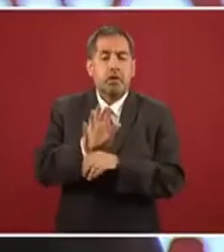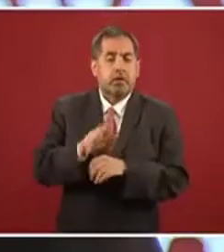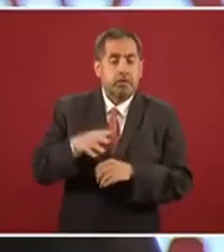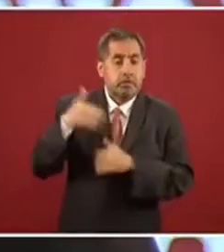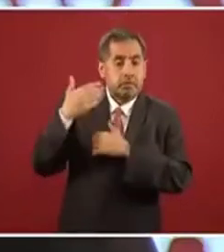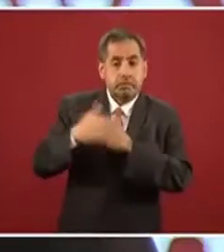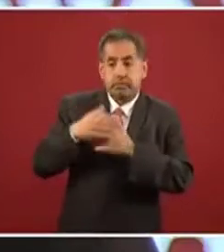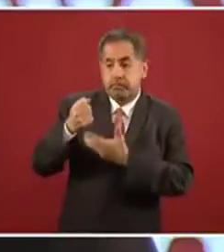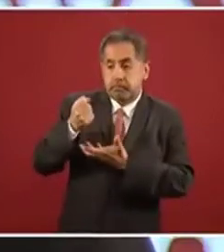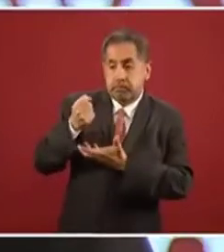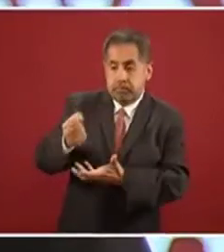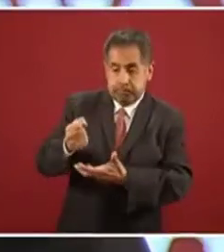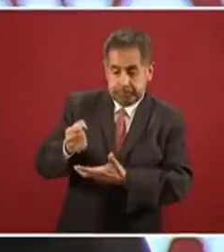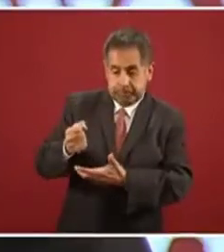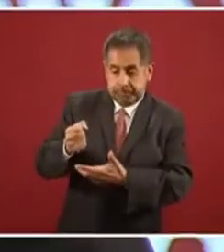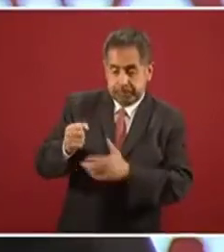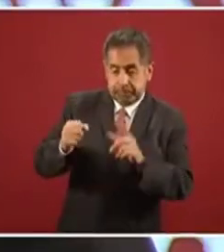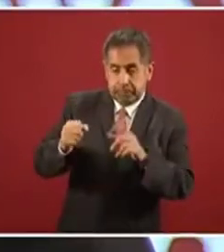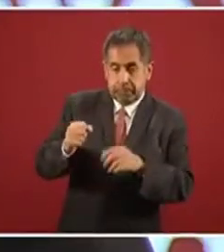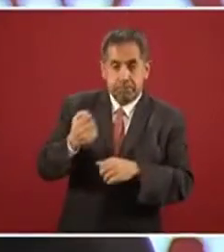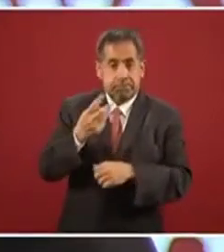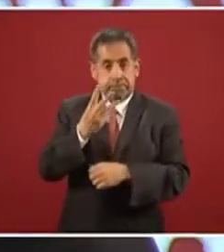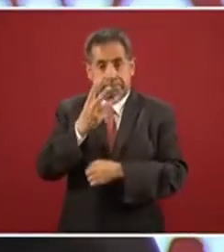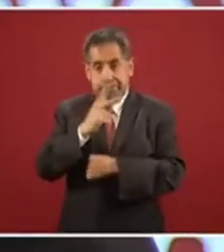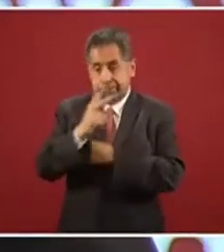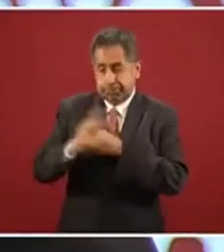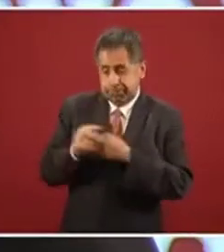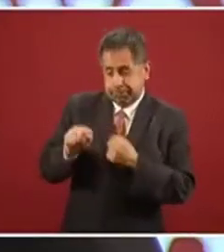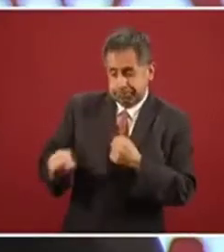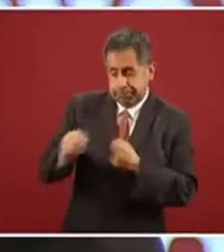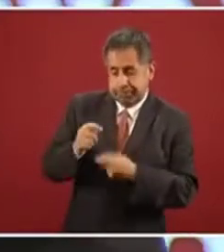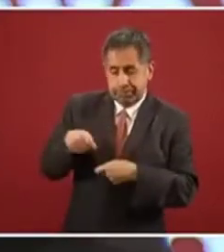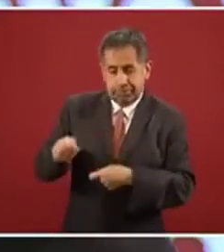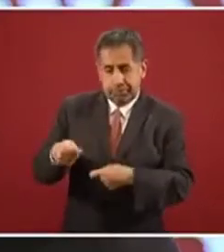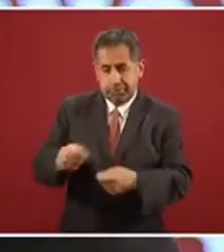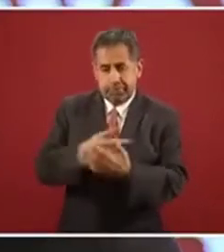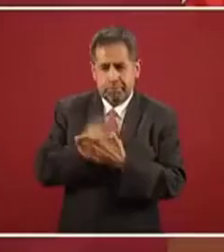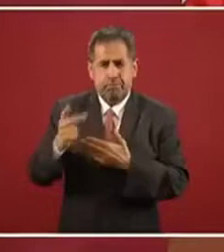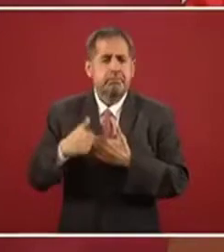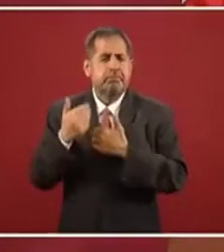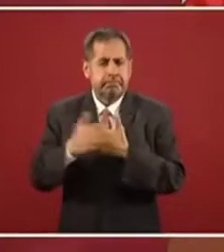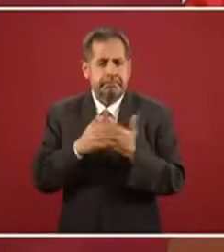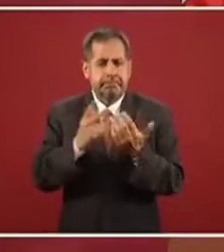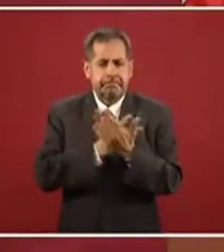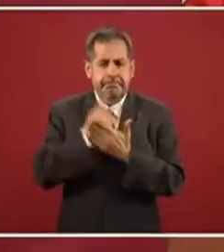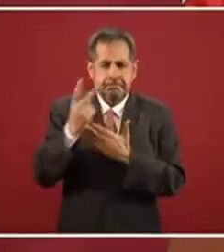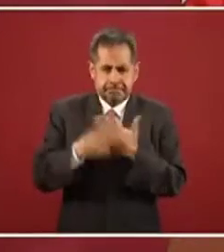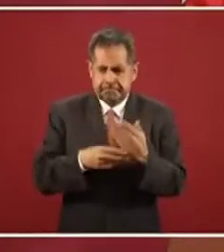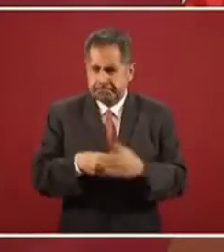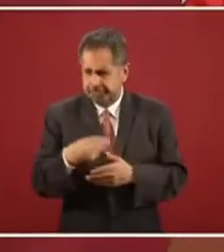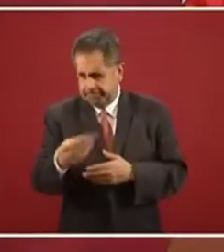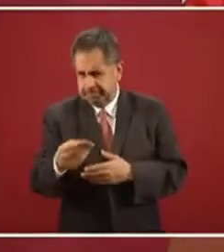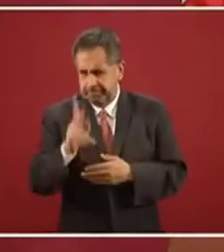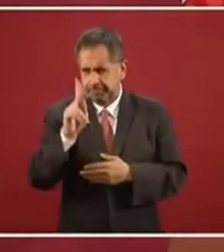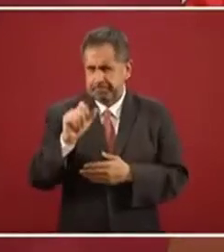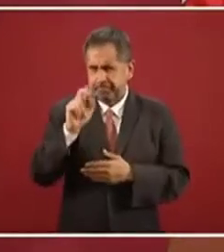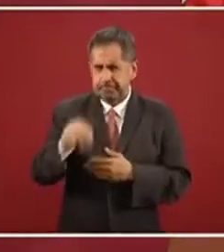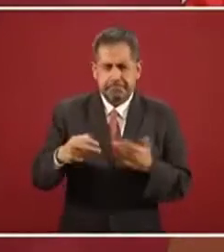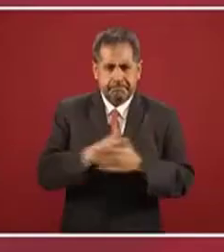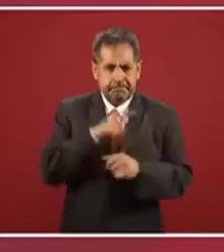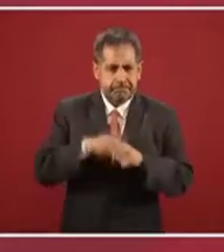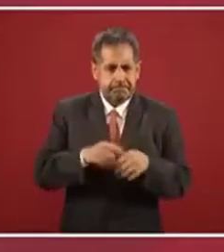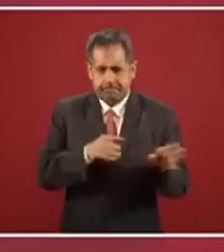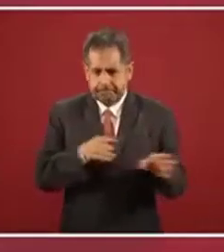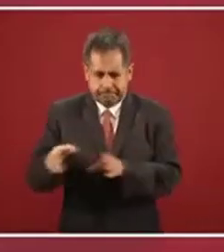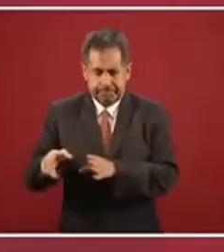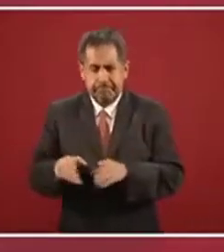previendo en los tres países, con mucho gusto yo le facilito a usted un ejemplar del programa del Plan de Desarrollo Integral,